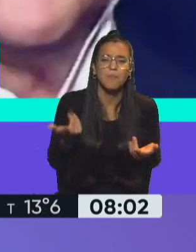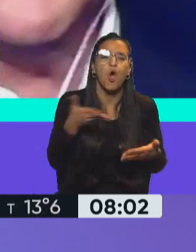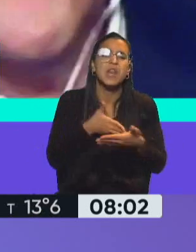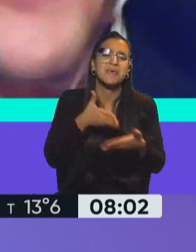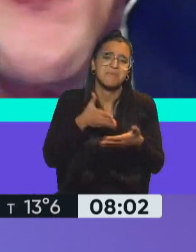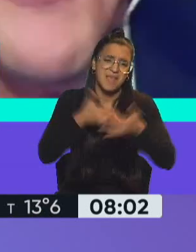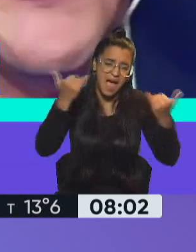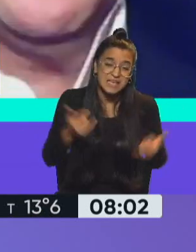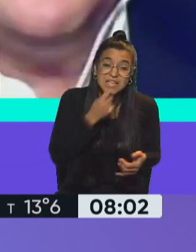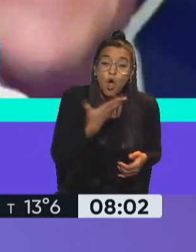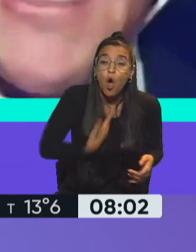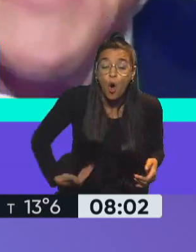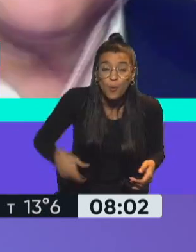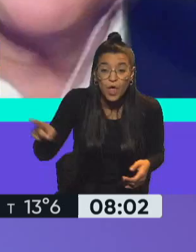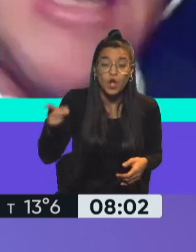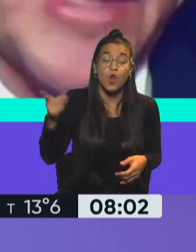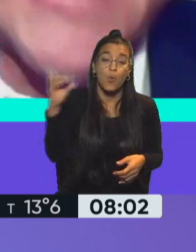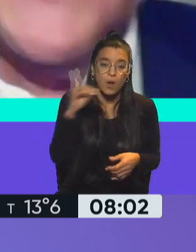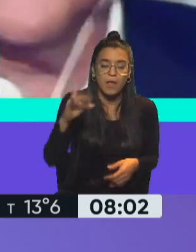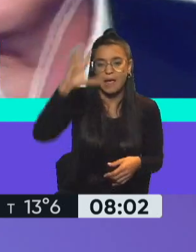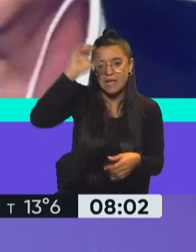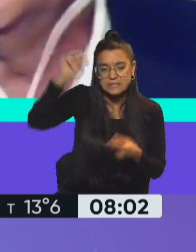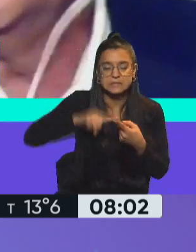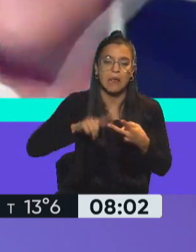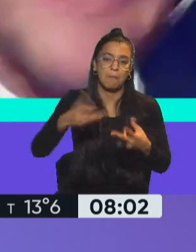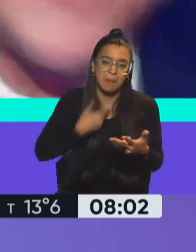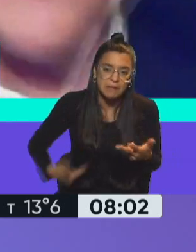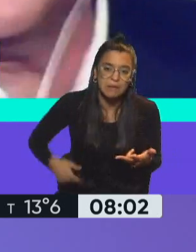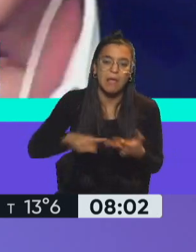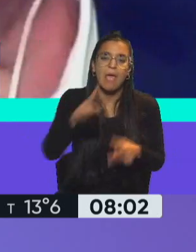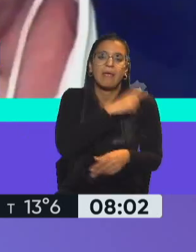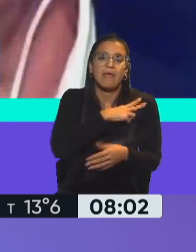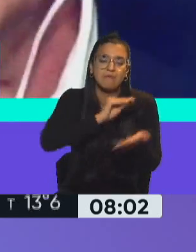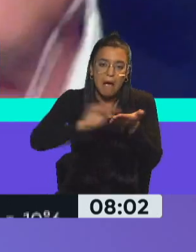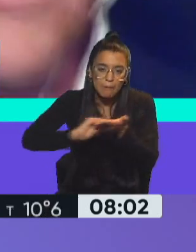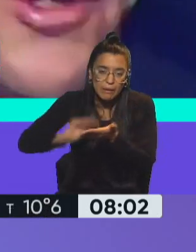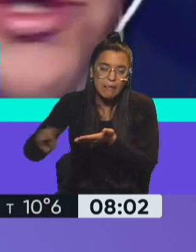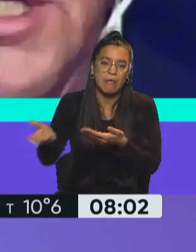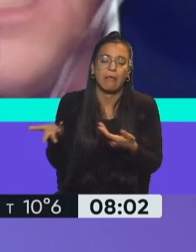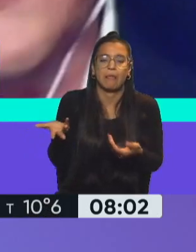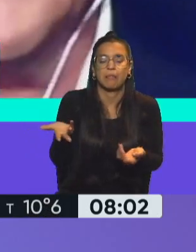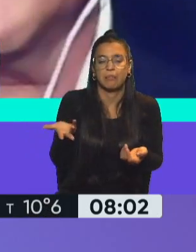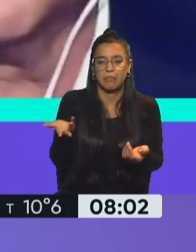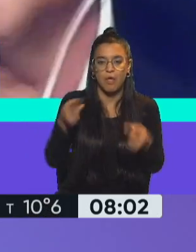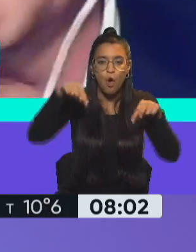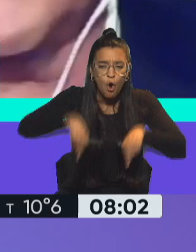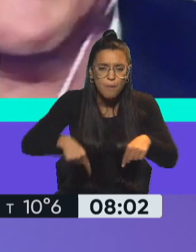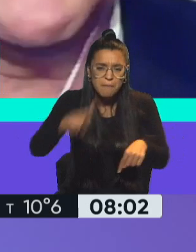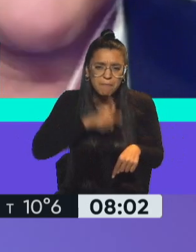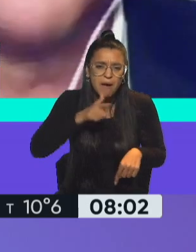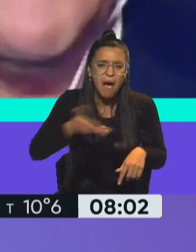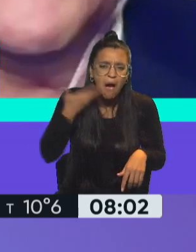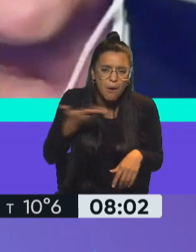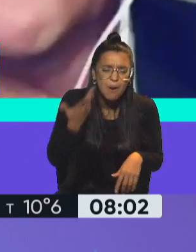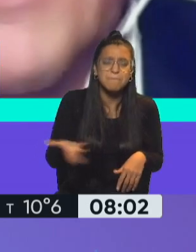límite. Si el gobierno de Bolivia, el canciller, el presidente, la jefa de gabinete, hoy creo que están saliendo a hablar